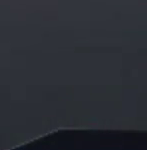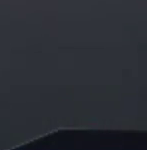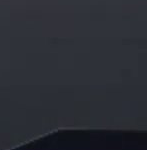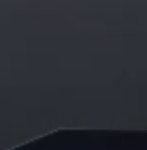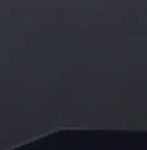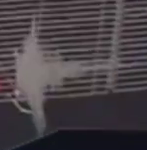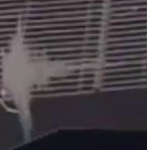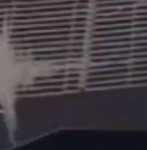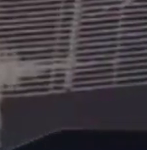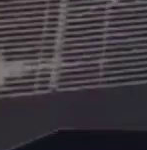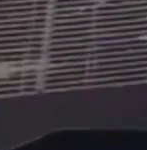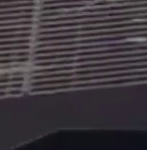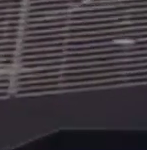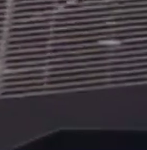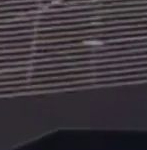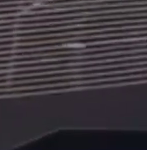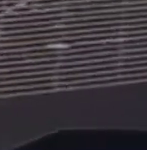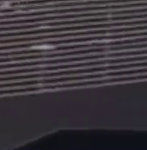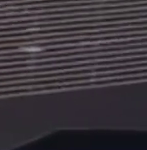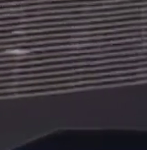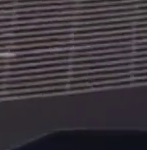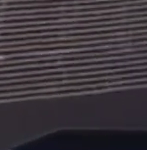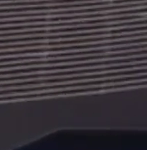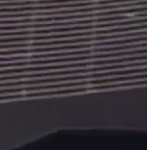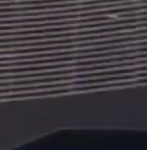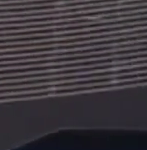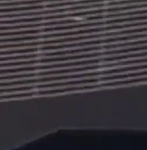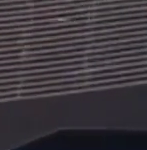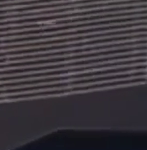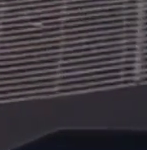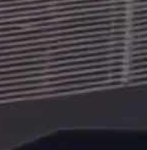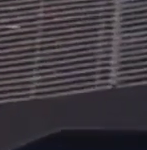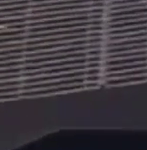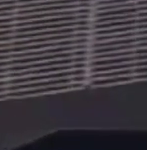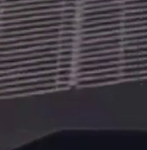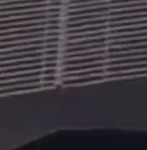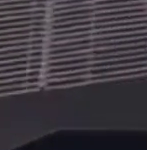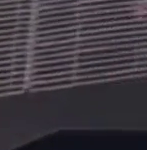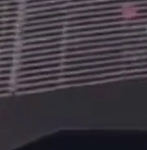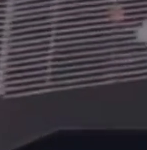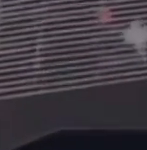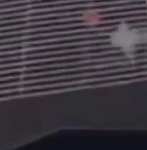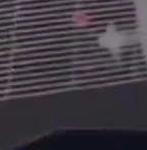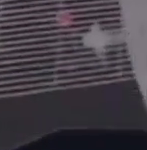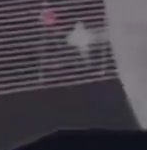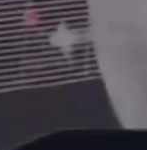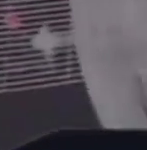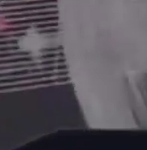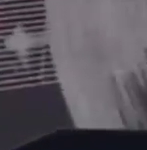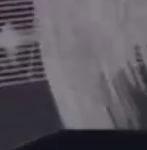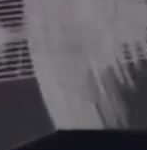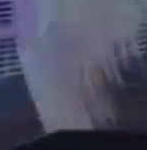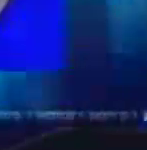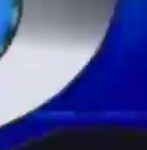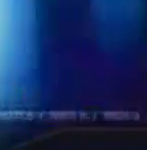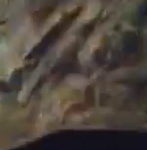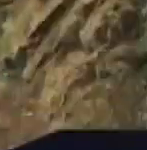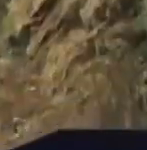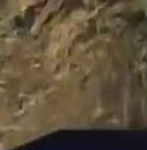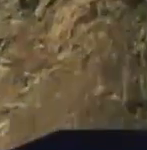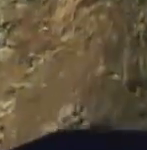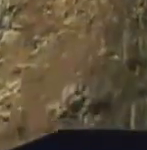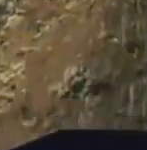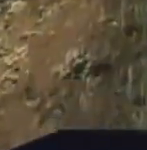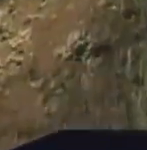Yumbo, Jamundí, el eje cafetero, se sintió el temblor de tierra de esta noche en el suroccidente del país y que tuvo como epicentro el municipio de Agua.